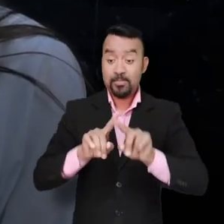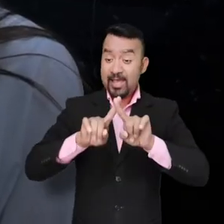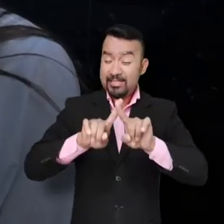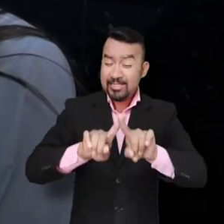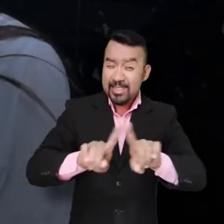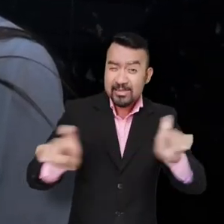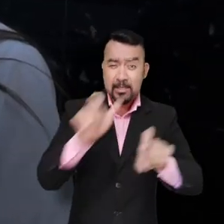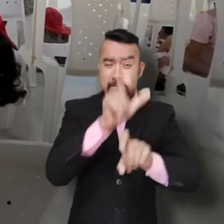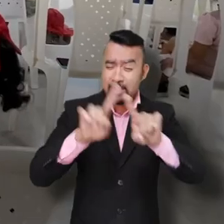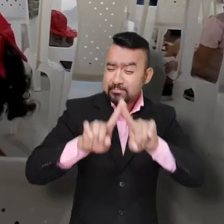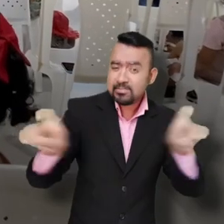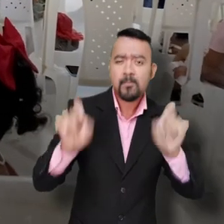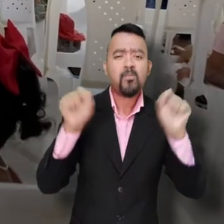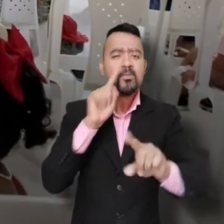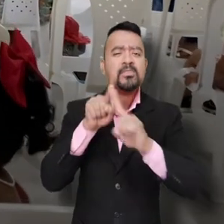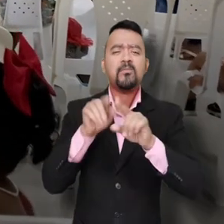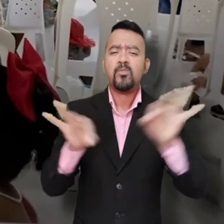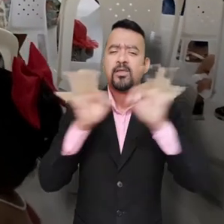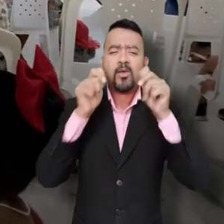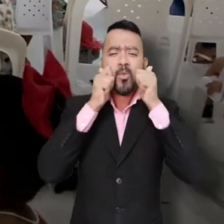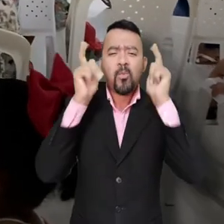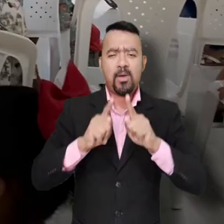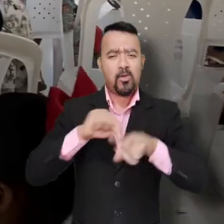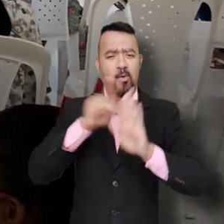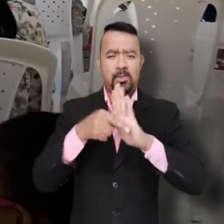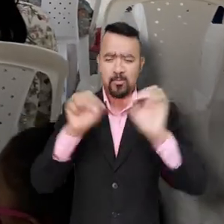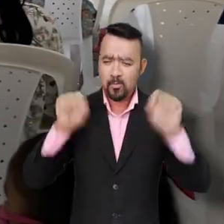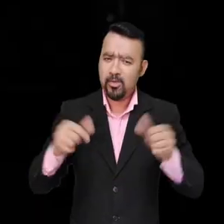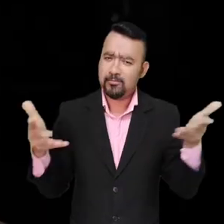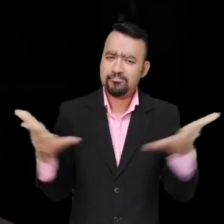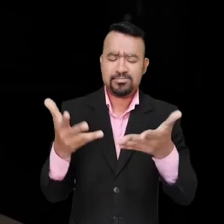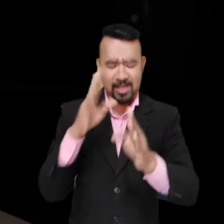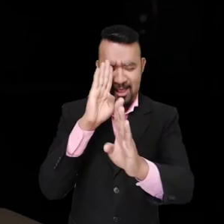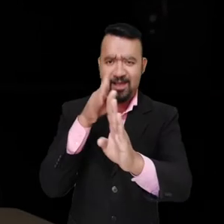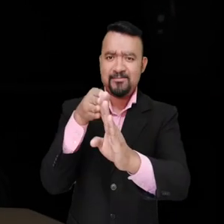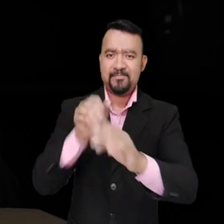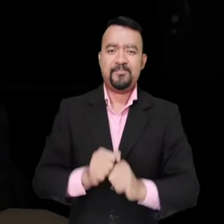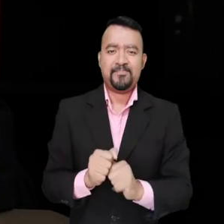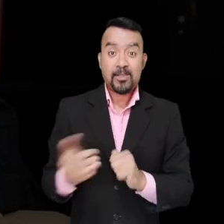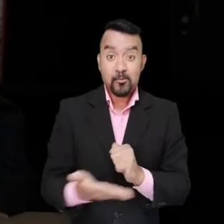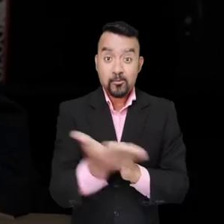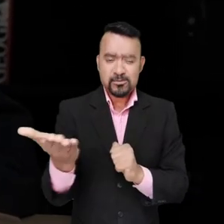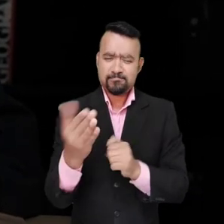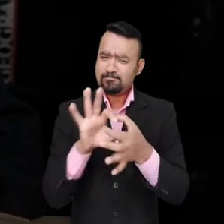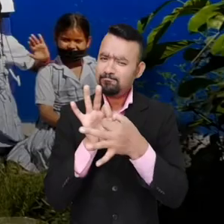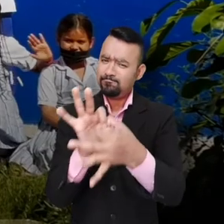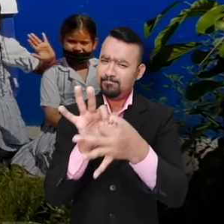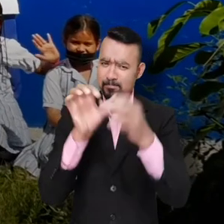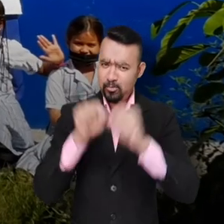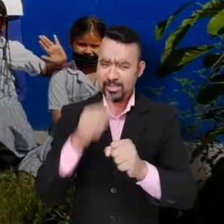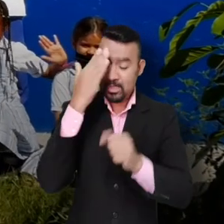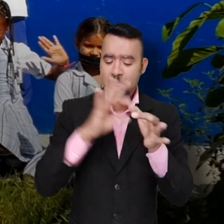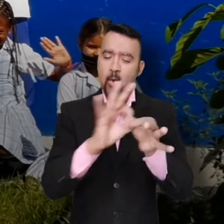Seguiremos siendo sus aliados porque juntos trabajaremos por la transformación social. Gracias por creer en esta historia colectiva,